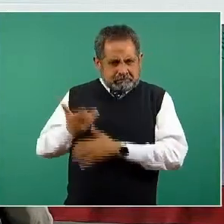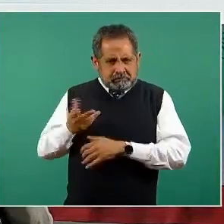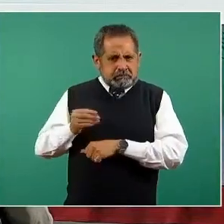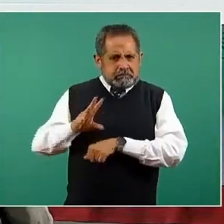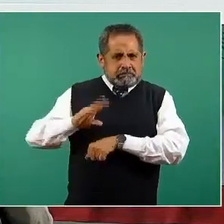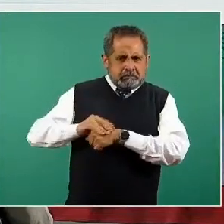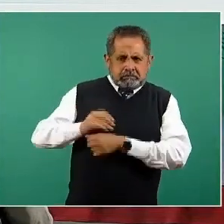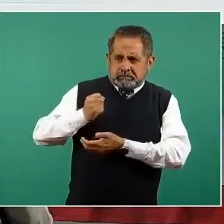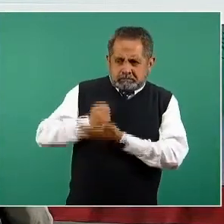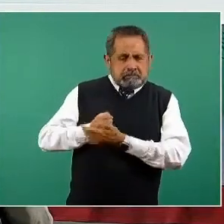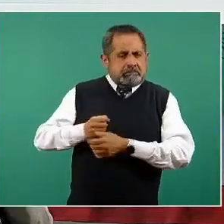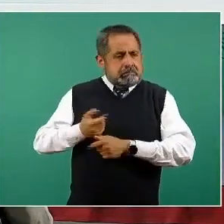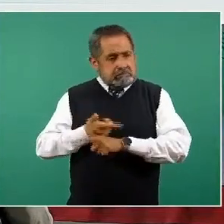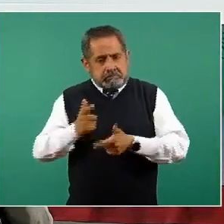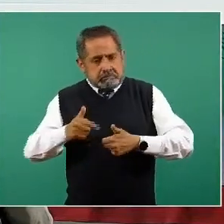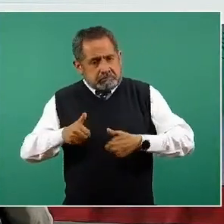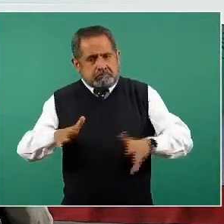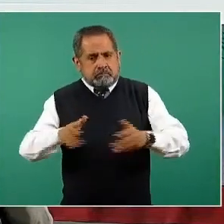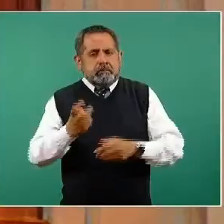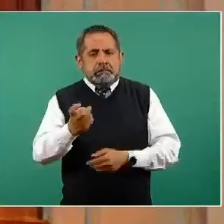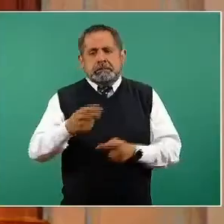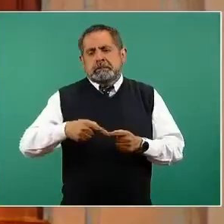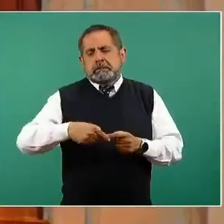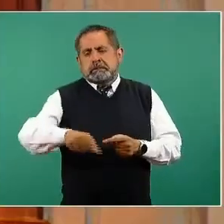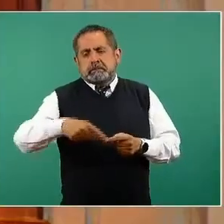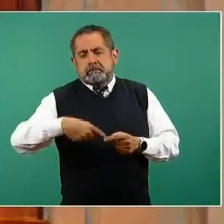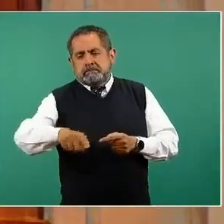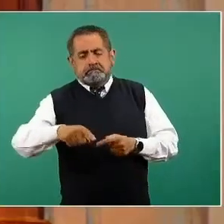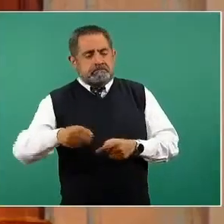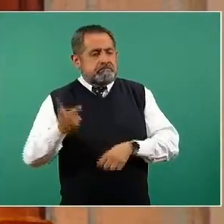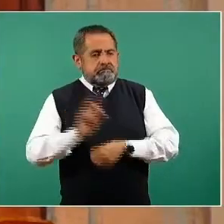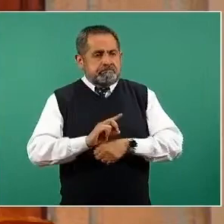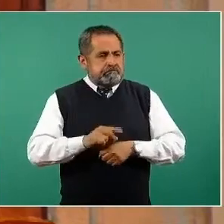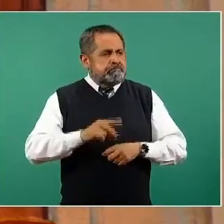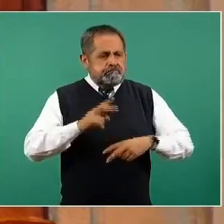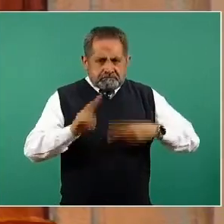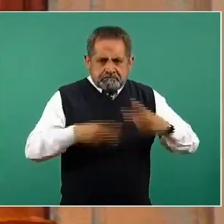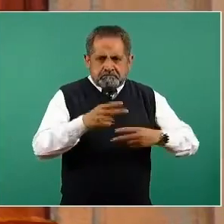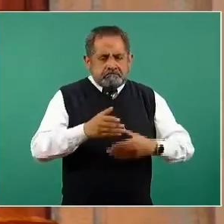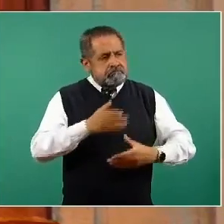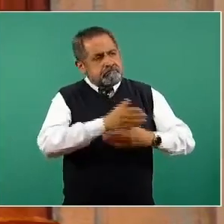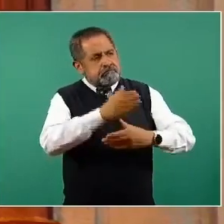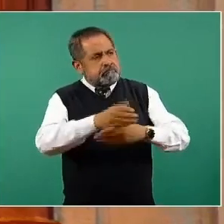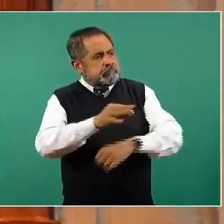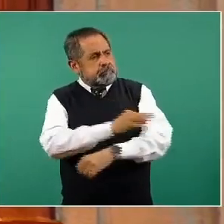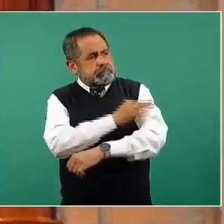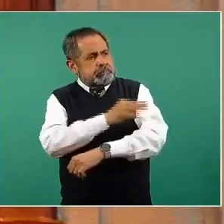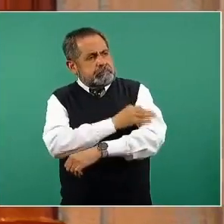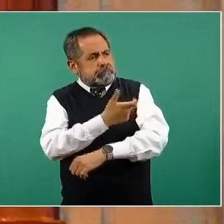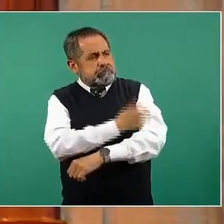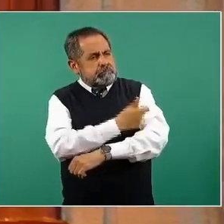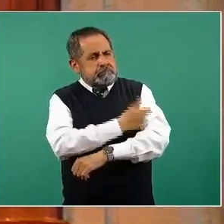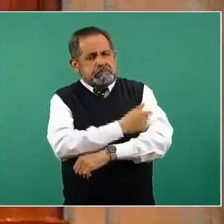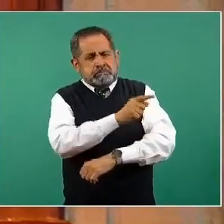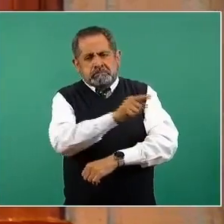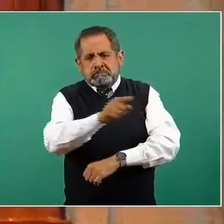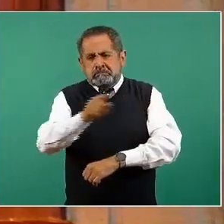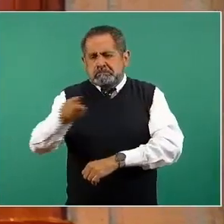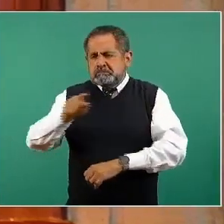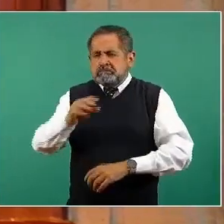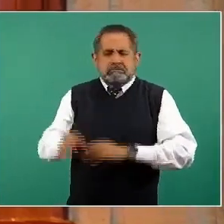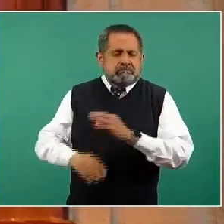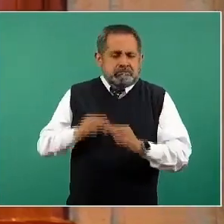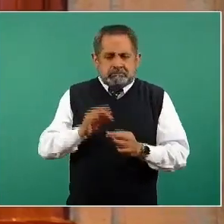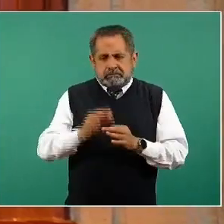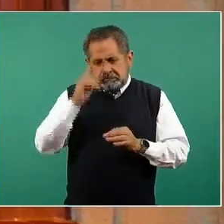recibieron en estos últimos días y que por lo tanto en los siguientes días será cuando veamos realmente un avance mayor en